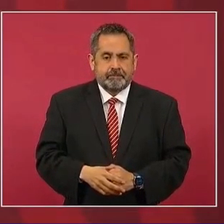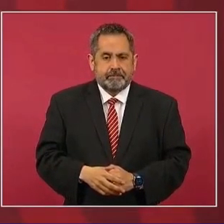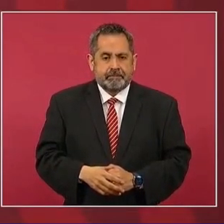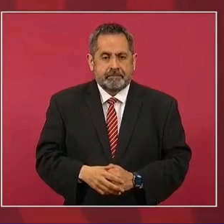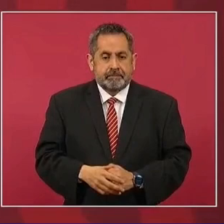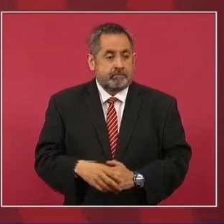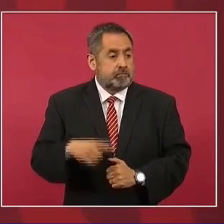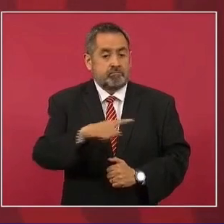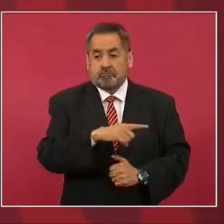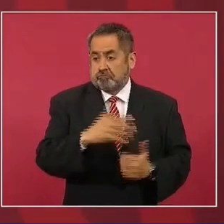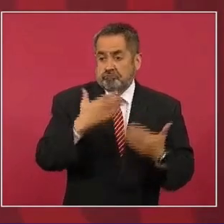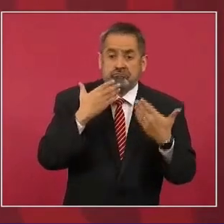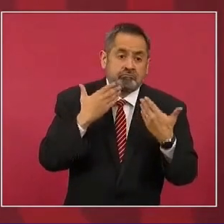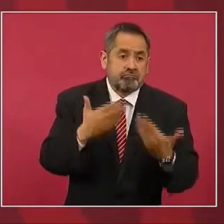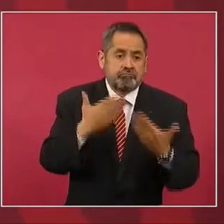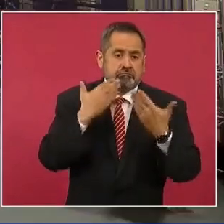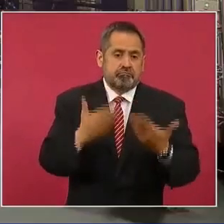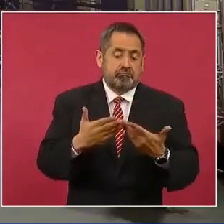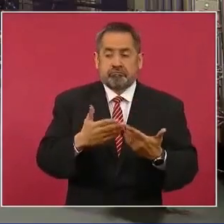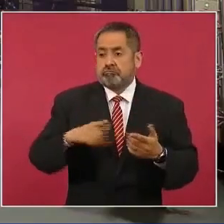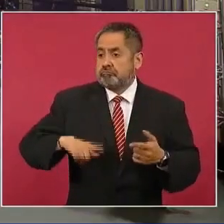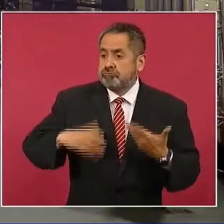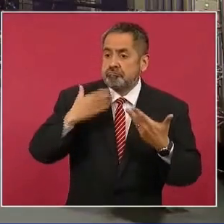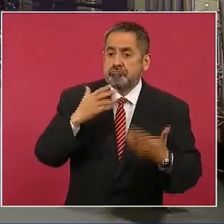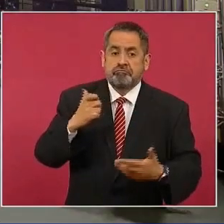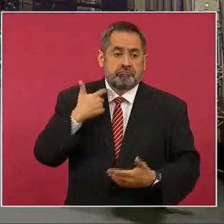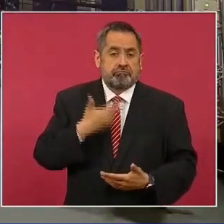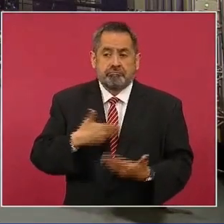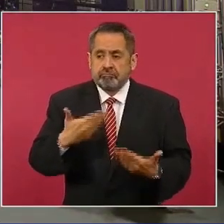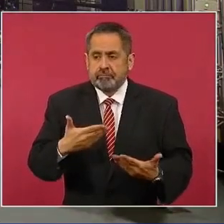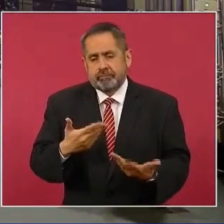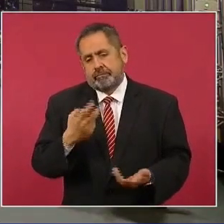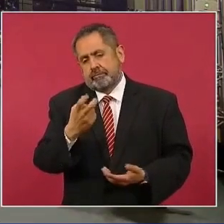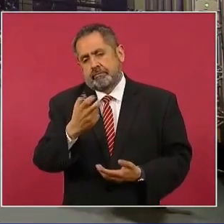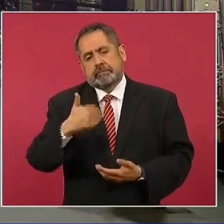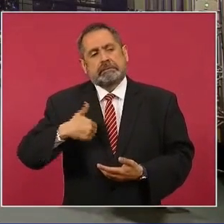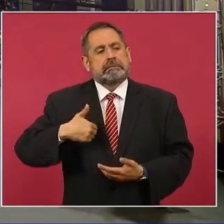¿Los consideran buenos gobiernos? Pues sí, porque a ellos les fue muy bien.